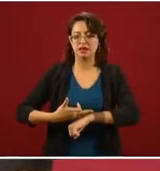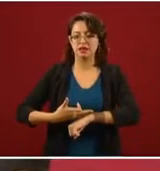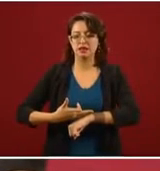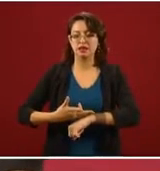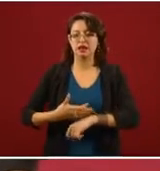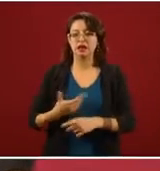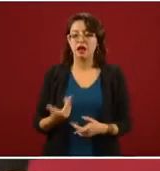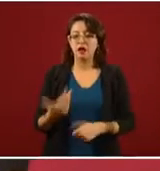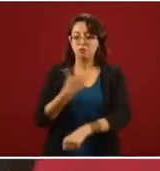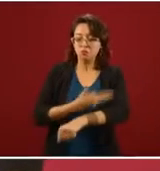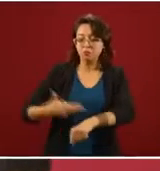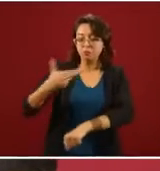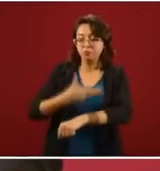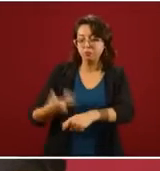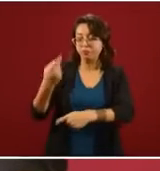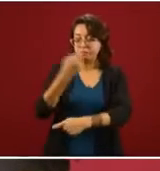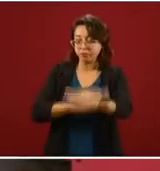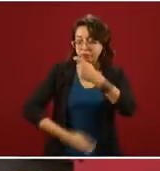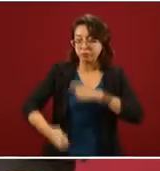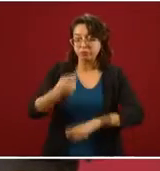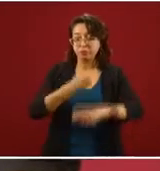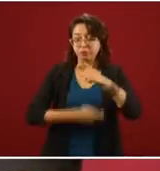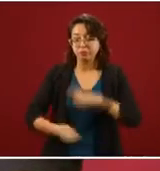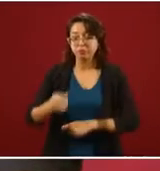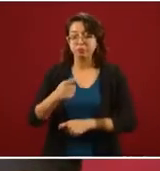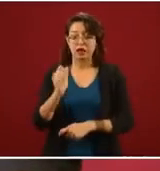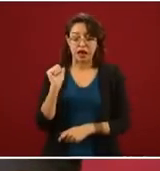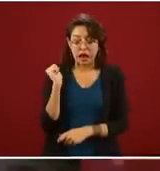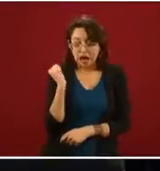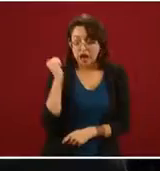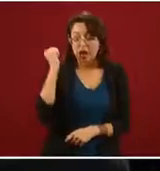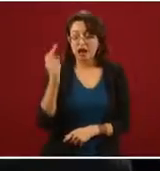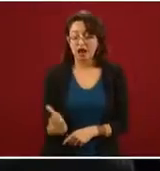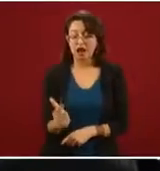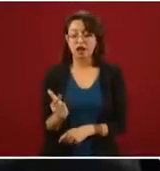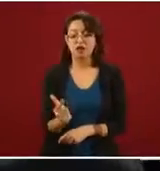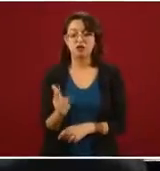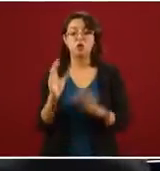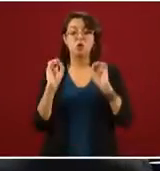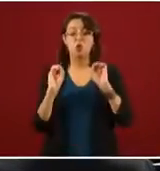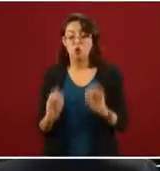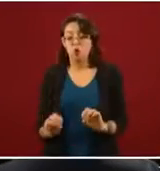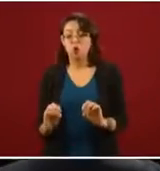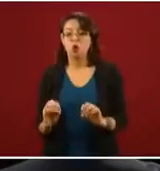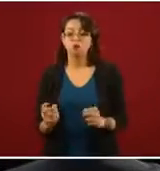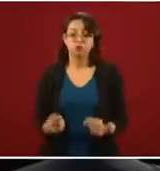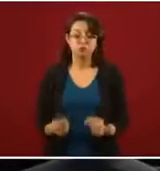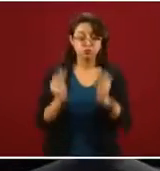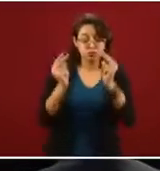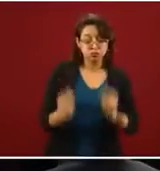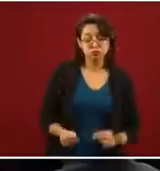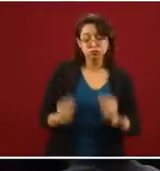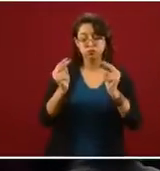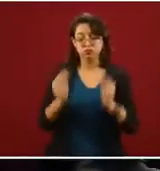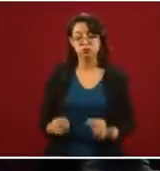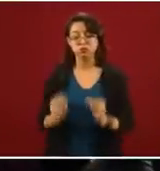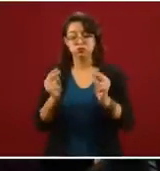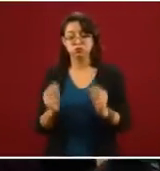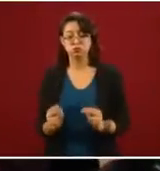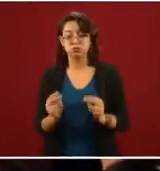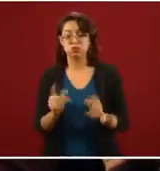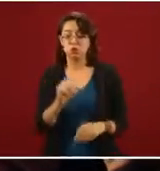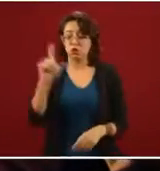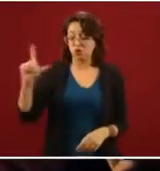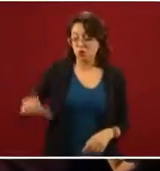hagan gestiones, trámites o lleven a cabo negocios con el